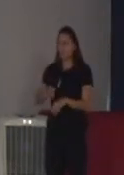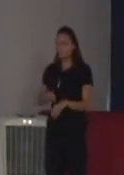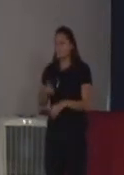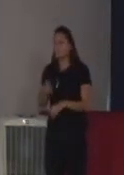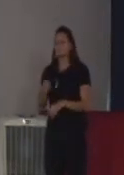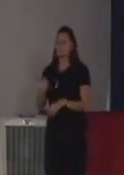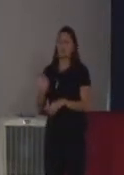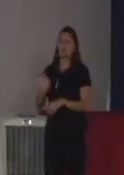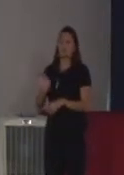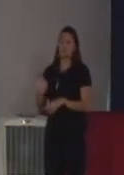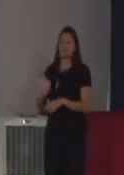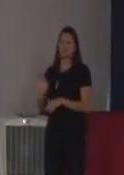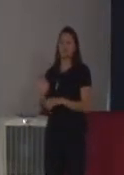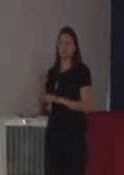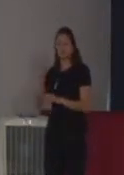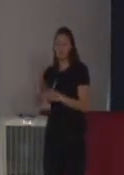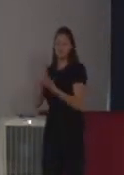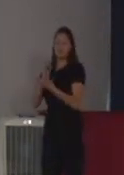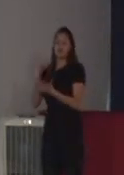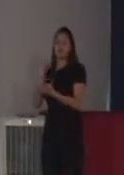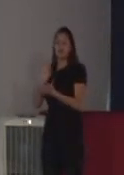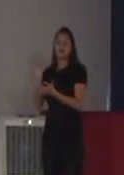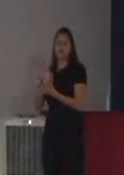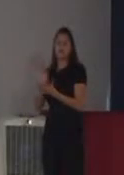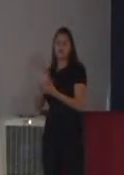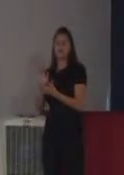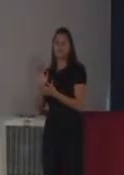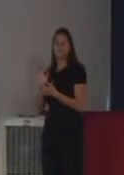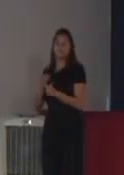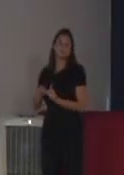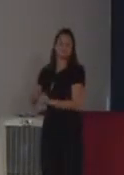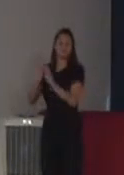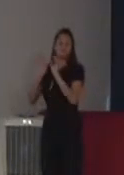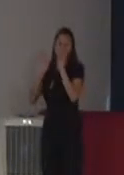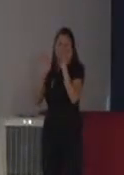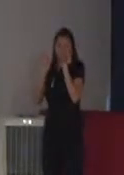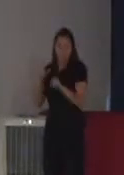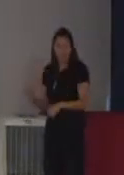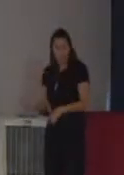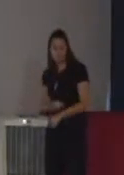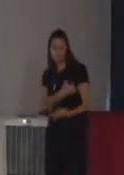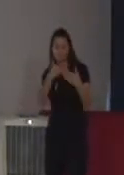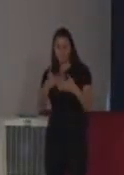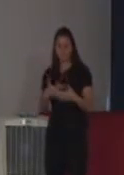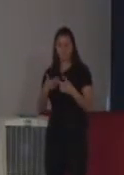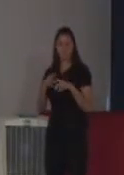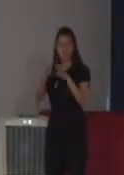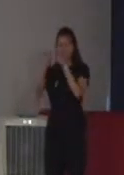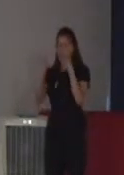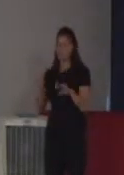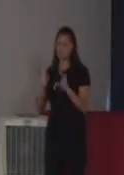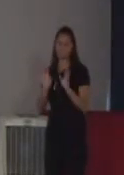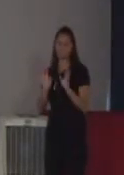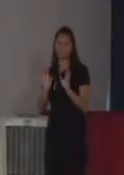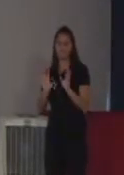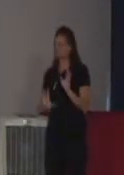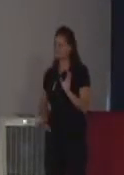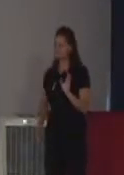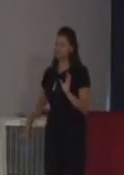temporal, transitoria, permanente, etcétera, etcétera, pero la puede tener. Por lo tanto, tiene que ser un tema de cualquier, de todas las